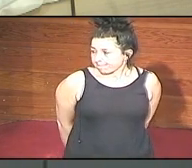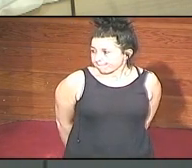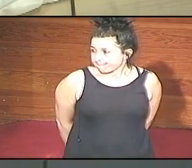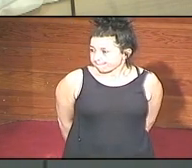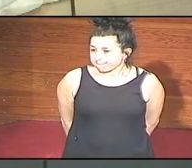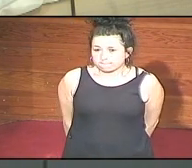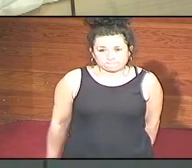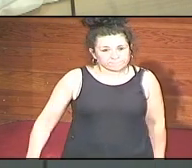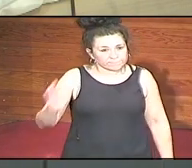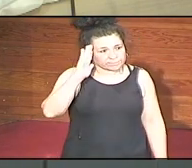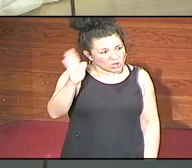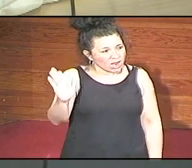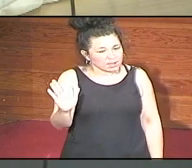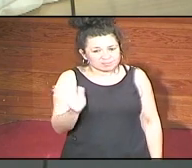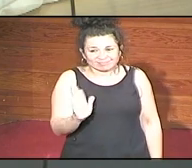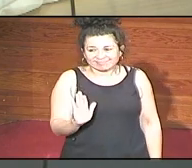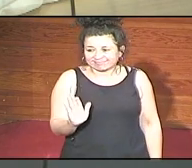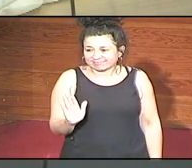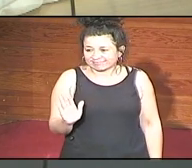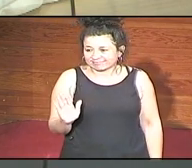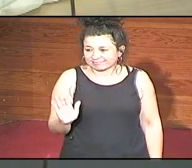hola buenas aquí